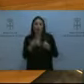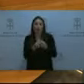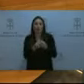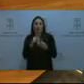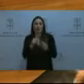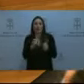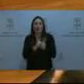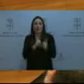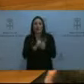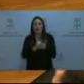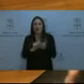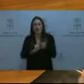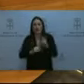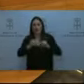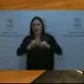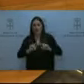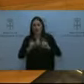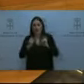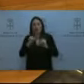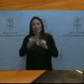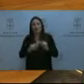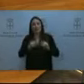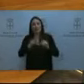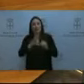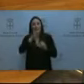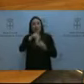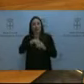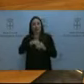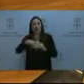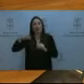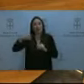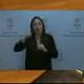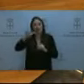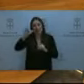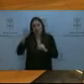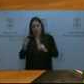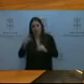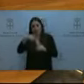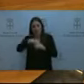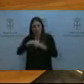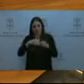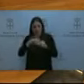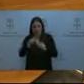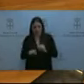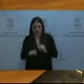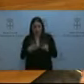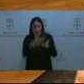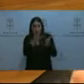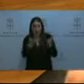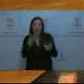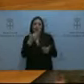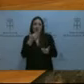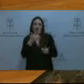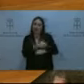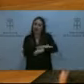de Infraestructuras y asistió también el presidente de la DIF. Y ustedes ya conocen los planes del